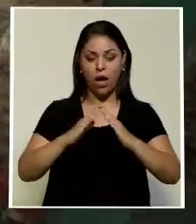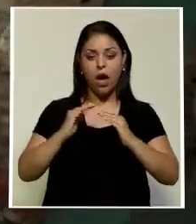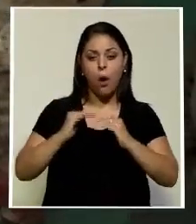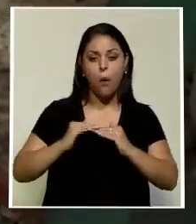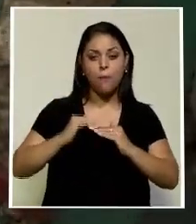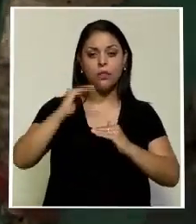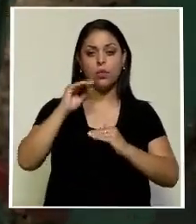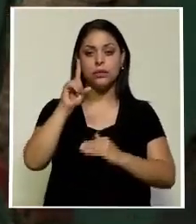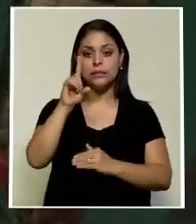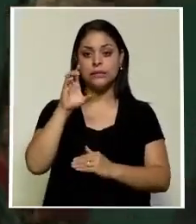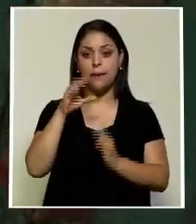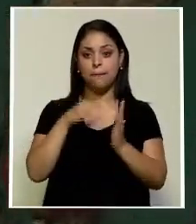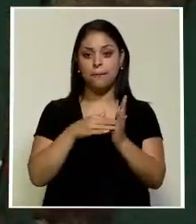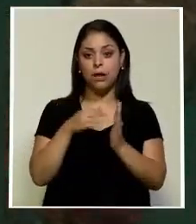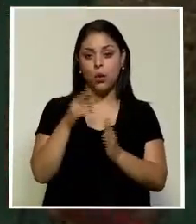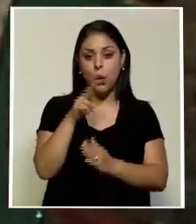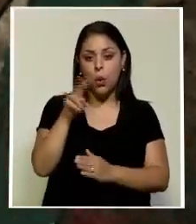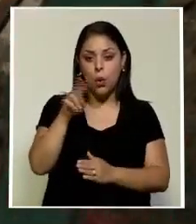colones más, pasando de